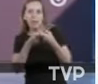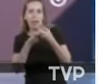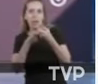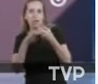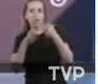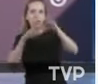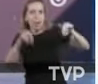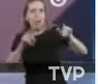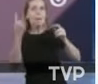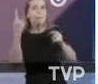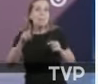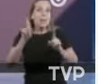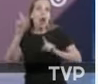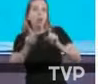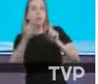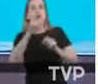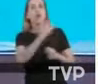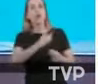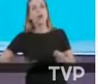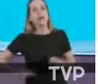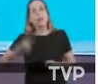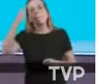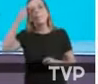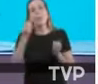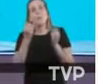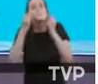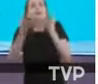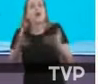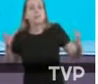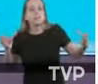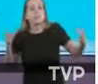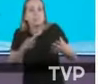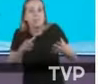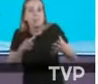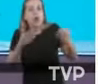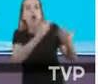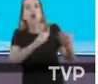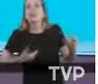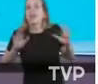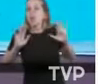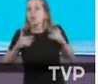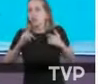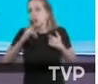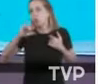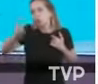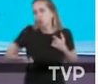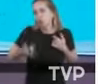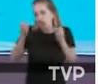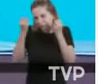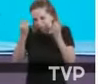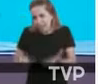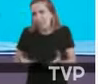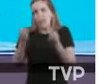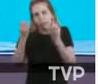Pero algunos gobernadores entendieron que era mejor darle este formato de mayor institucionalidad. Yo lo acepté y celebro que